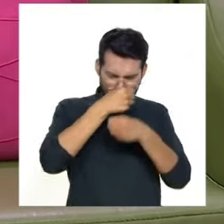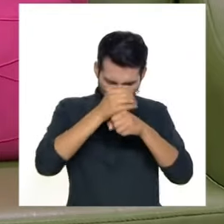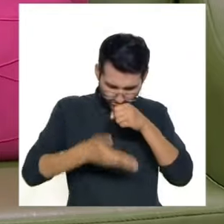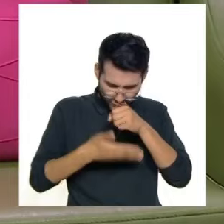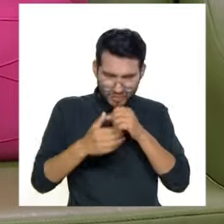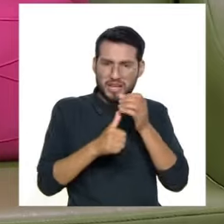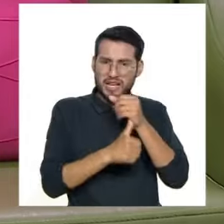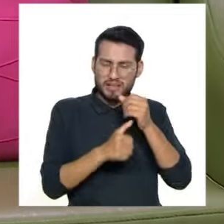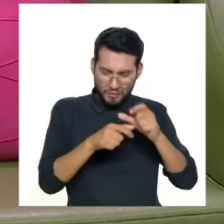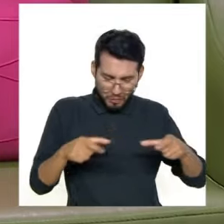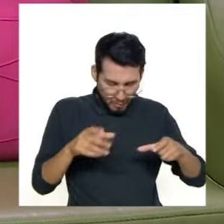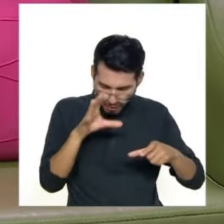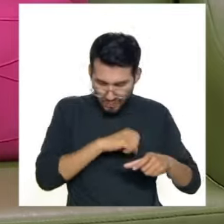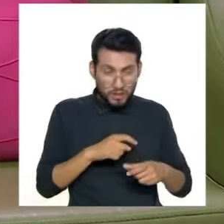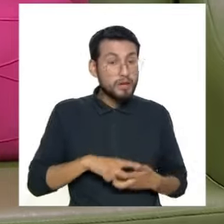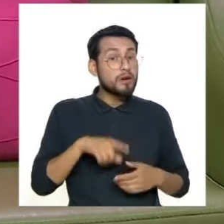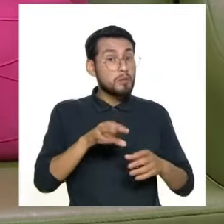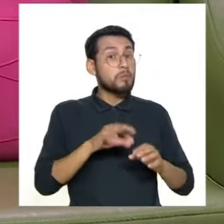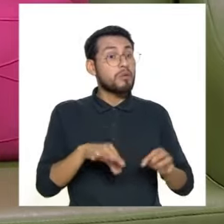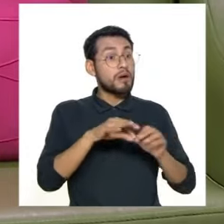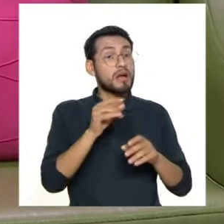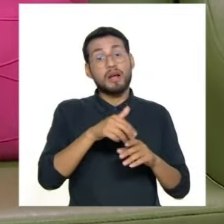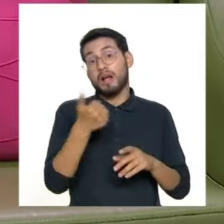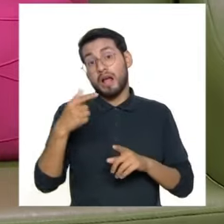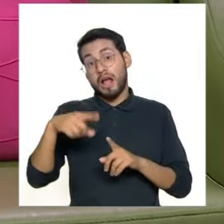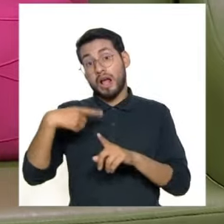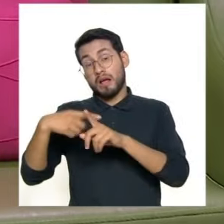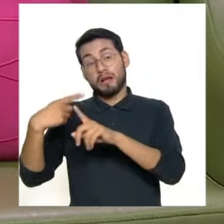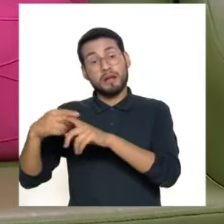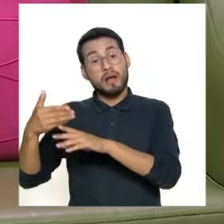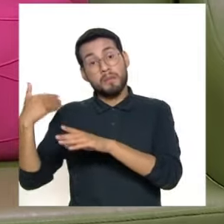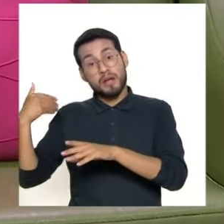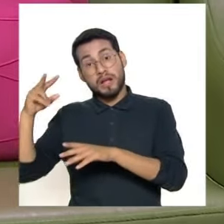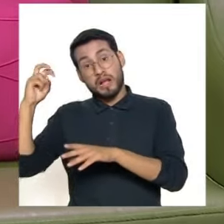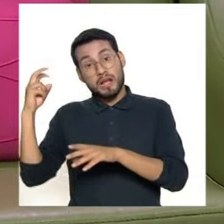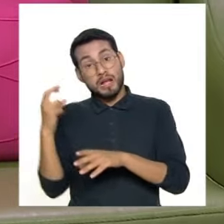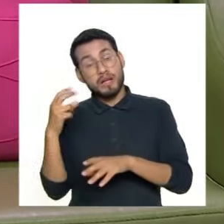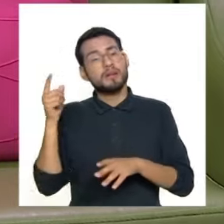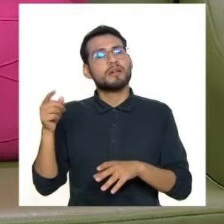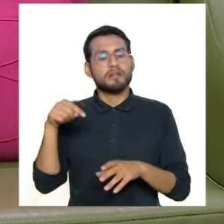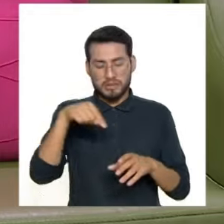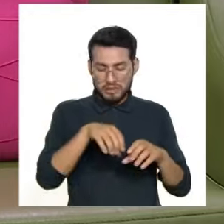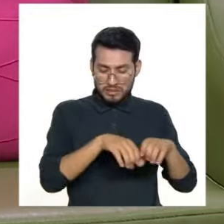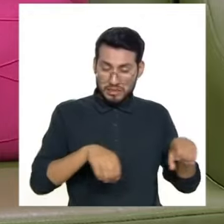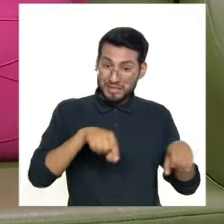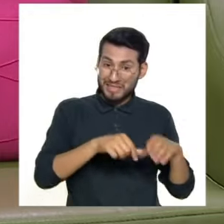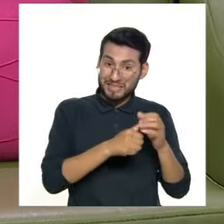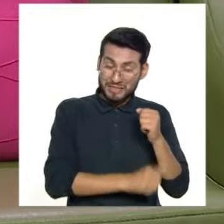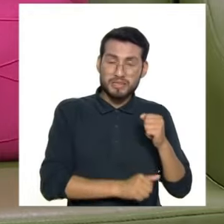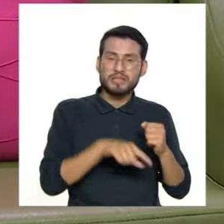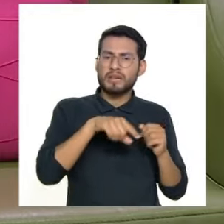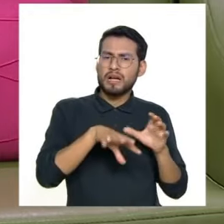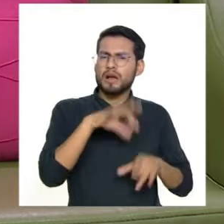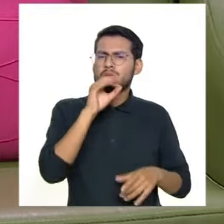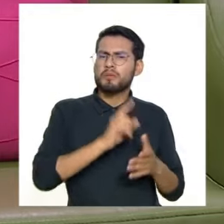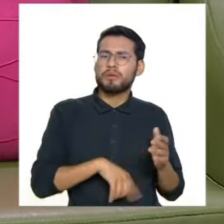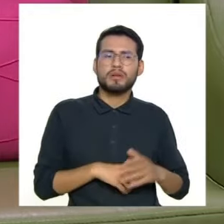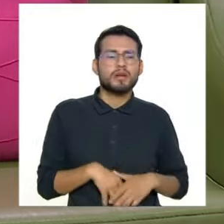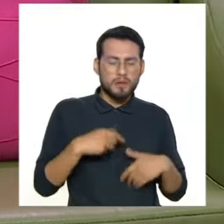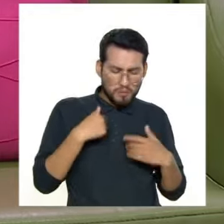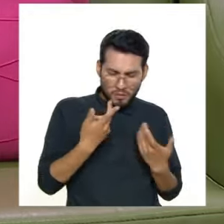sangre que usted no ve la ventaja sobre las pruebas este previas es que esta prueba detecta este